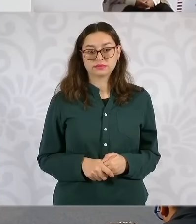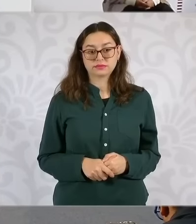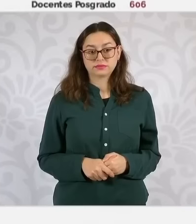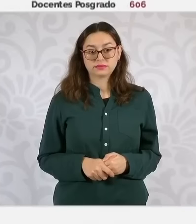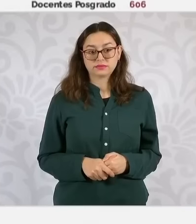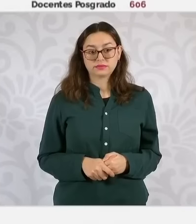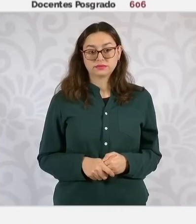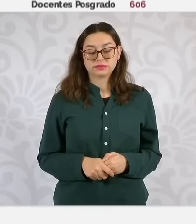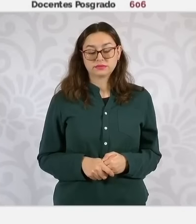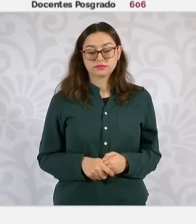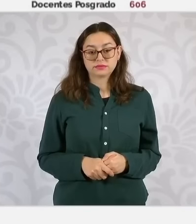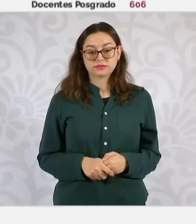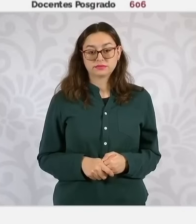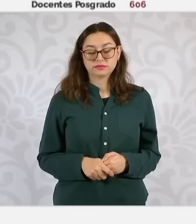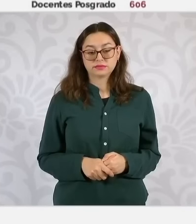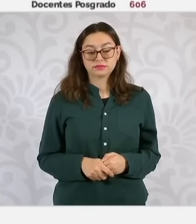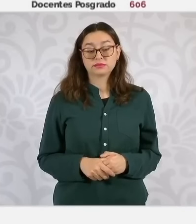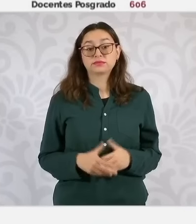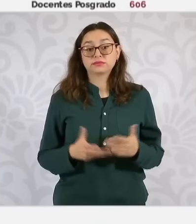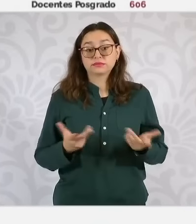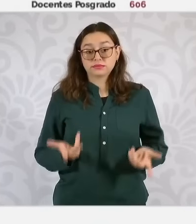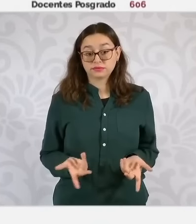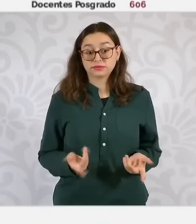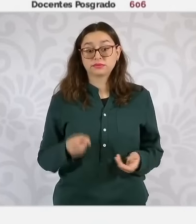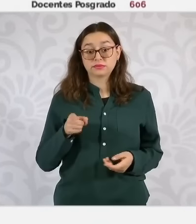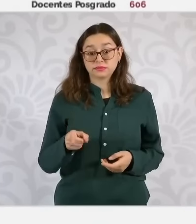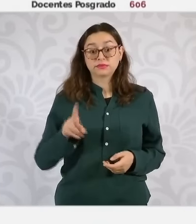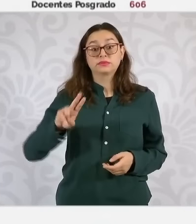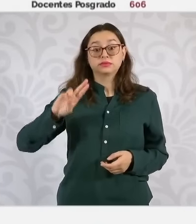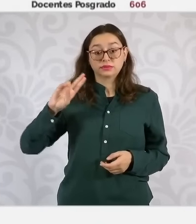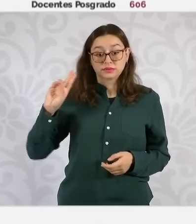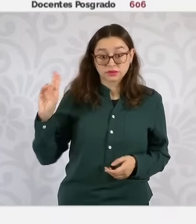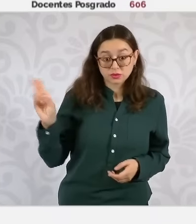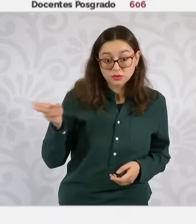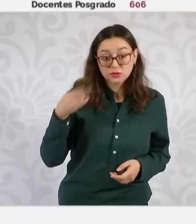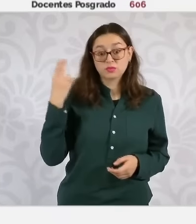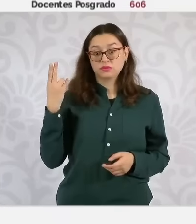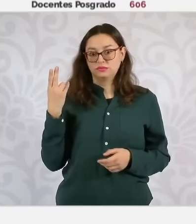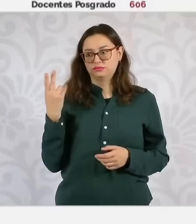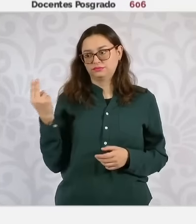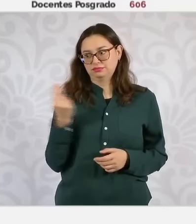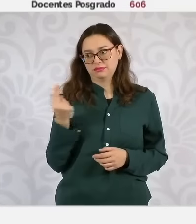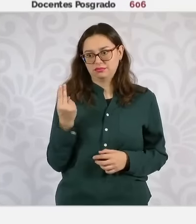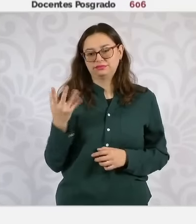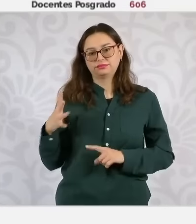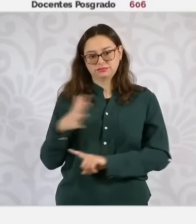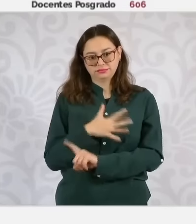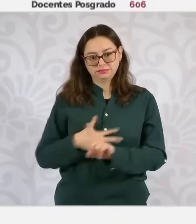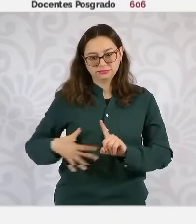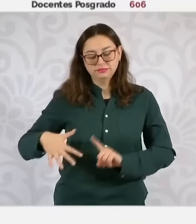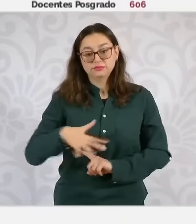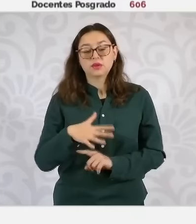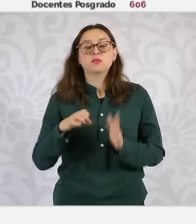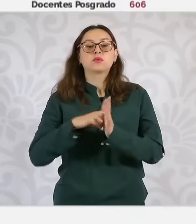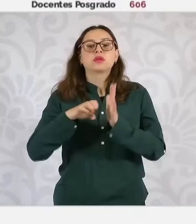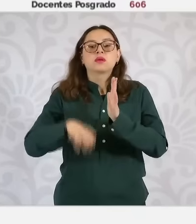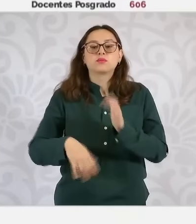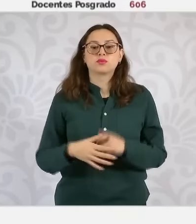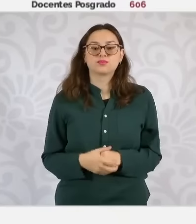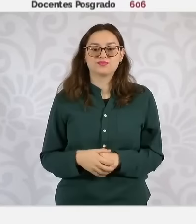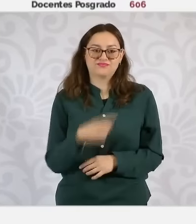municipios colindantes. Para poner una universidad Rosario Castellanos, una universidad de la salud, necesitamos condiciones, por ejemplo, tiene que haber bachilleratos para que